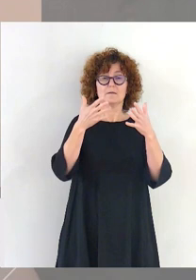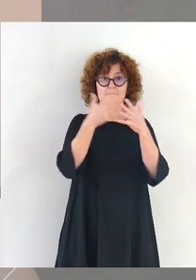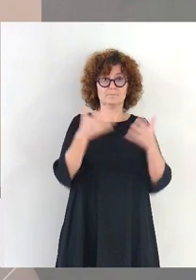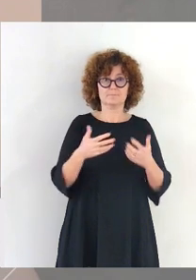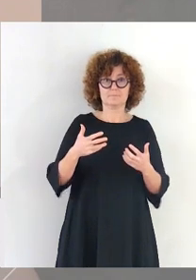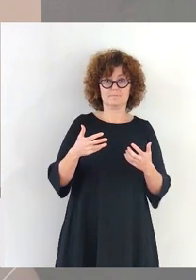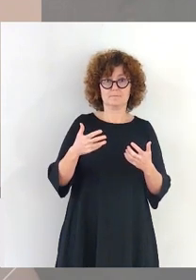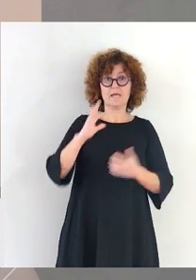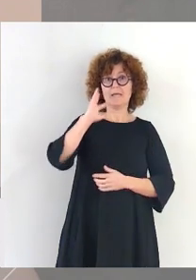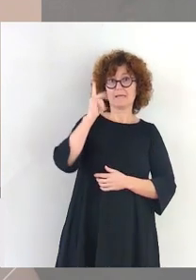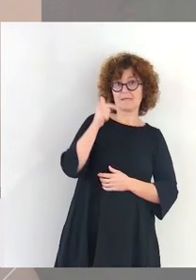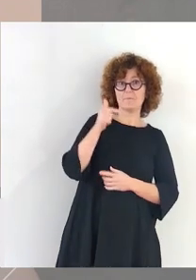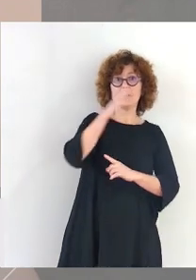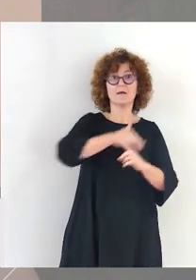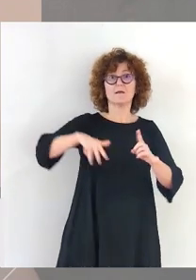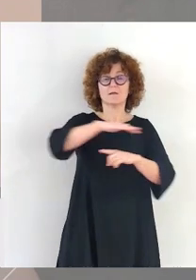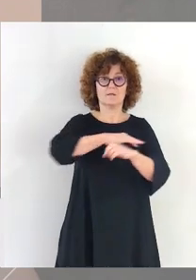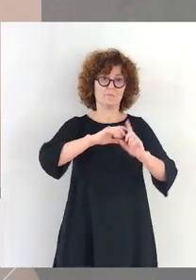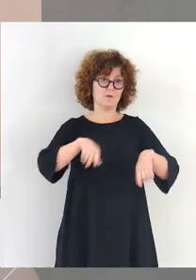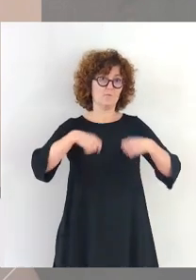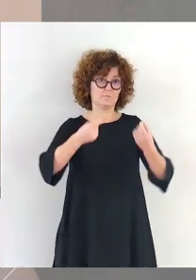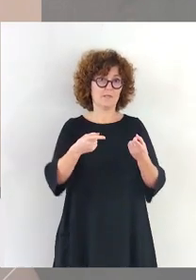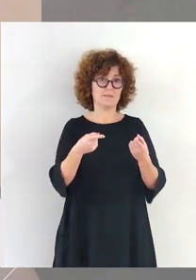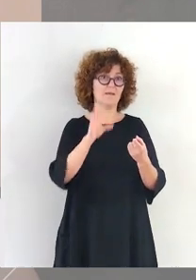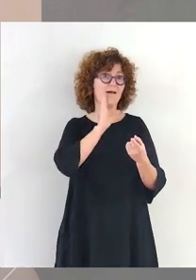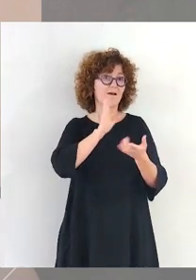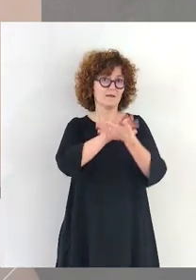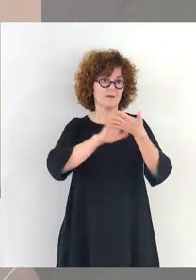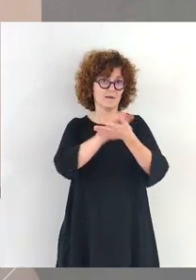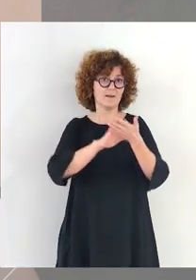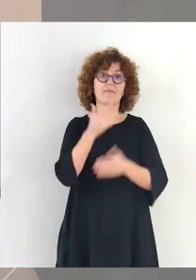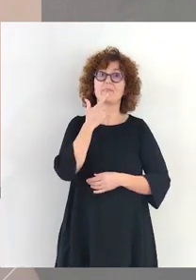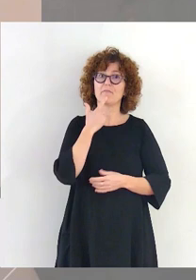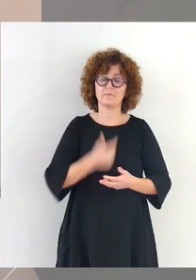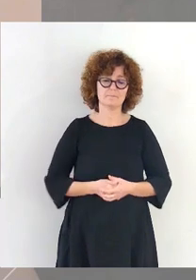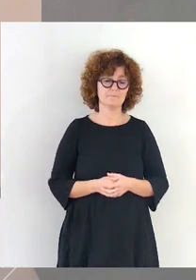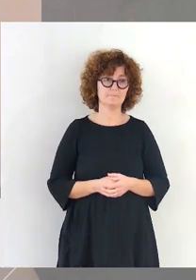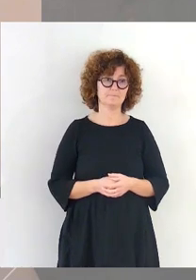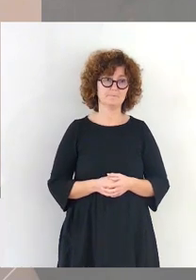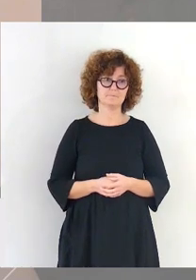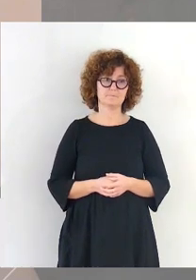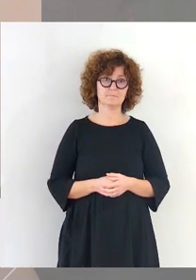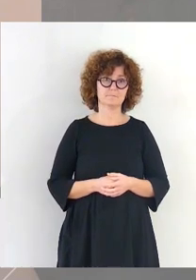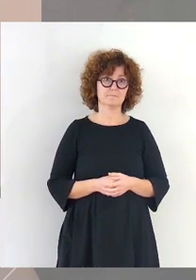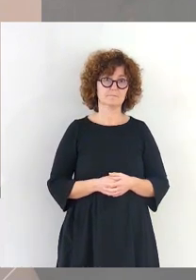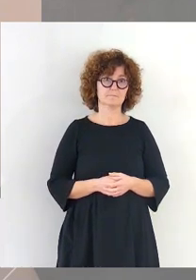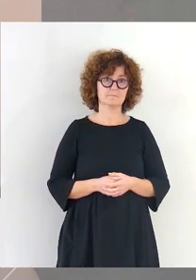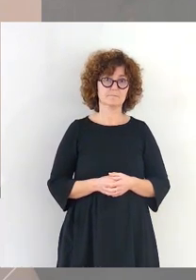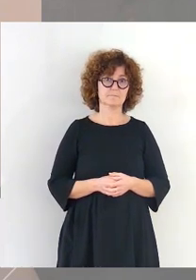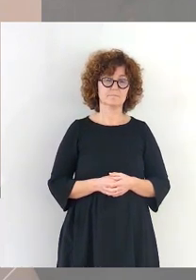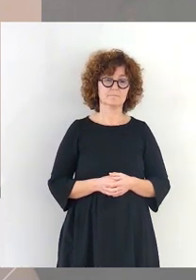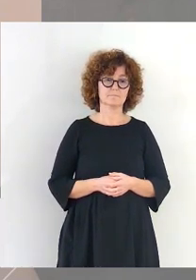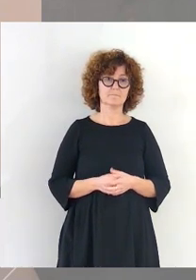el clima y medio ambiente a la que antes ya he hecho referencia en mi intervención y que dice como organizaciones